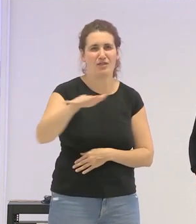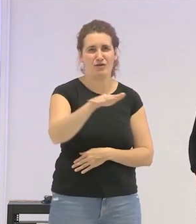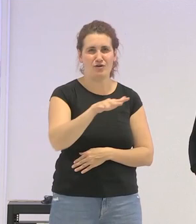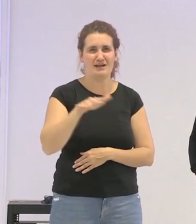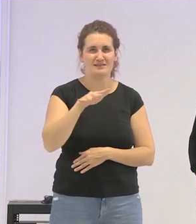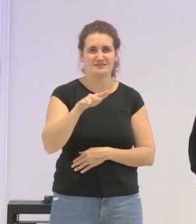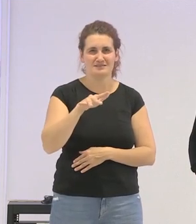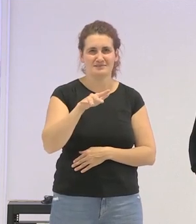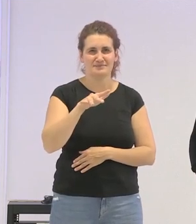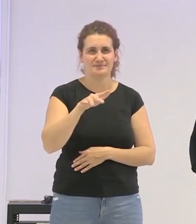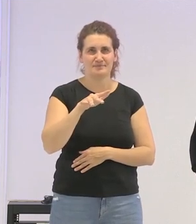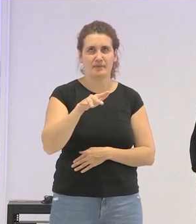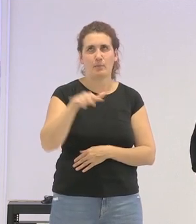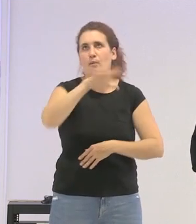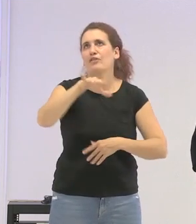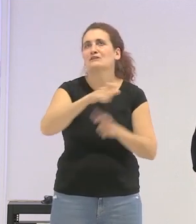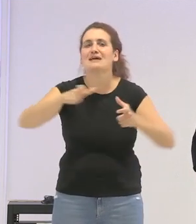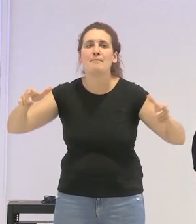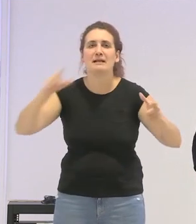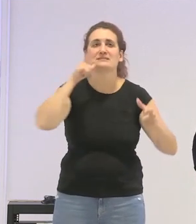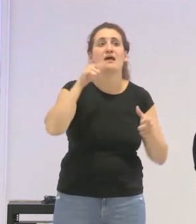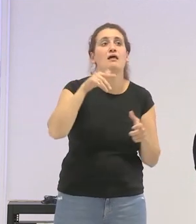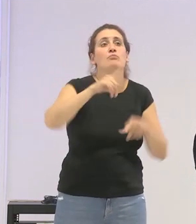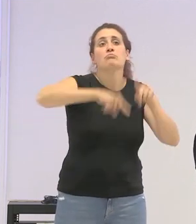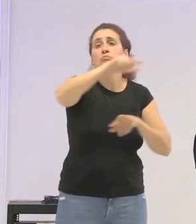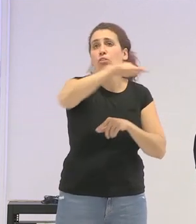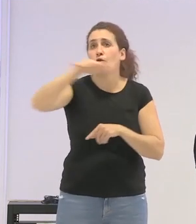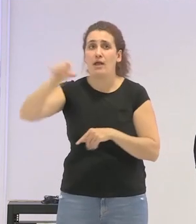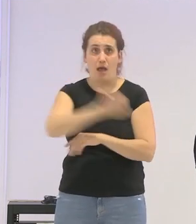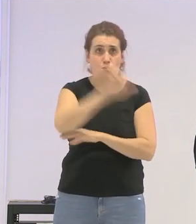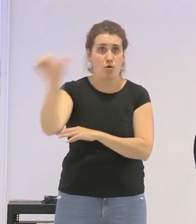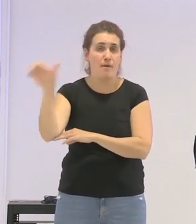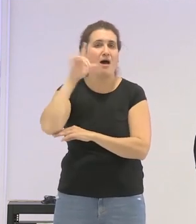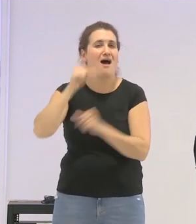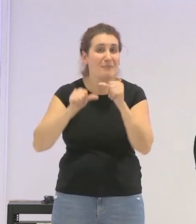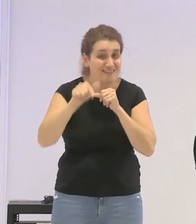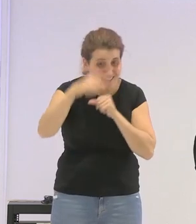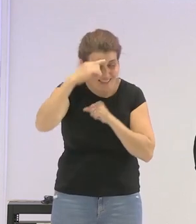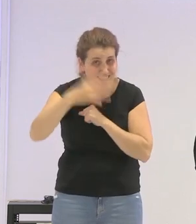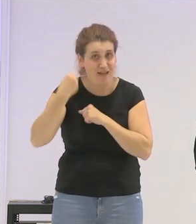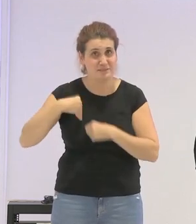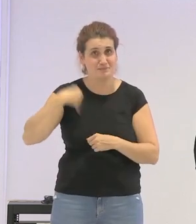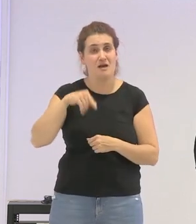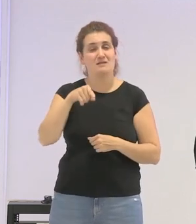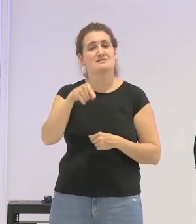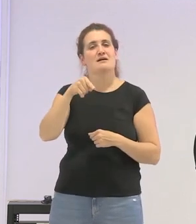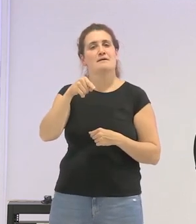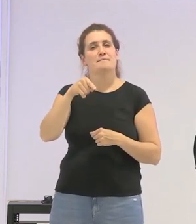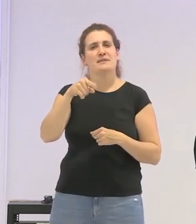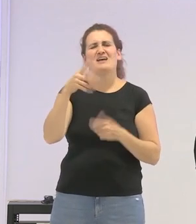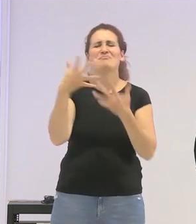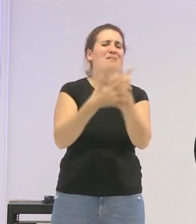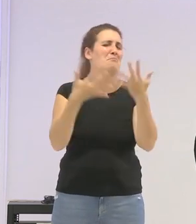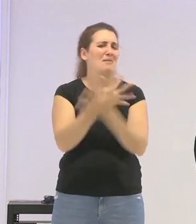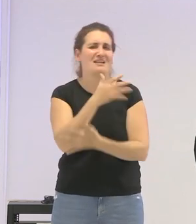poblaciones amplias de determinados lugares de Europa, ¿no? A partir de esta idea de que Europa, bueno, hay una mezcla